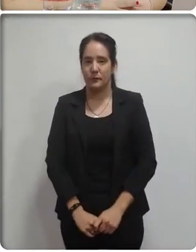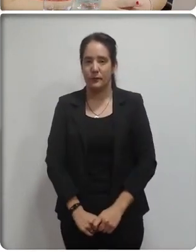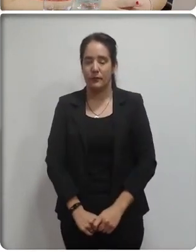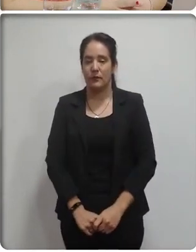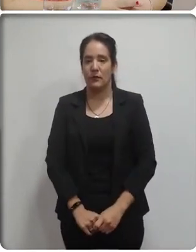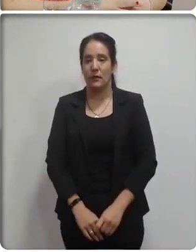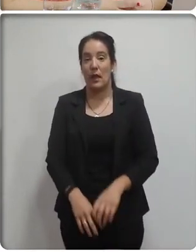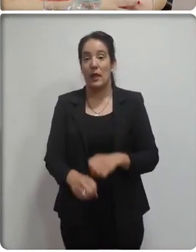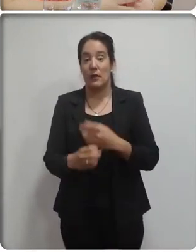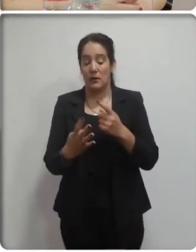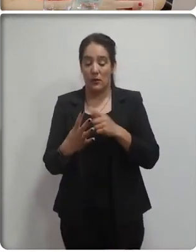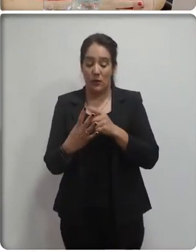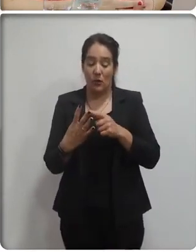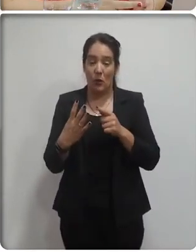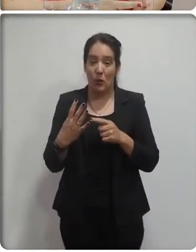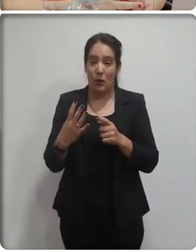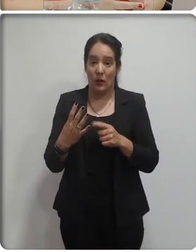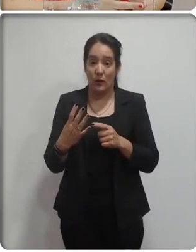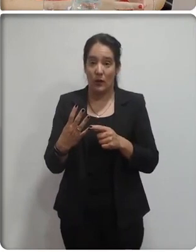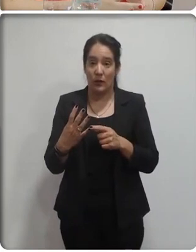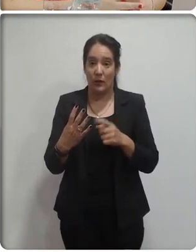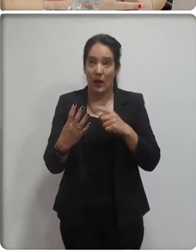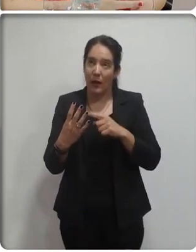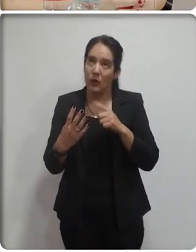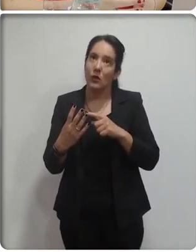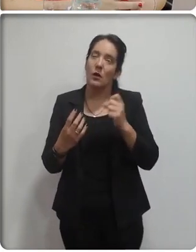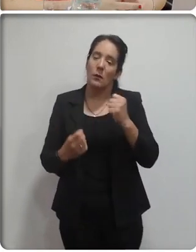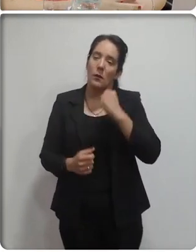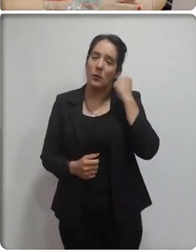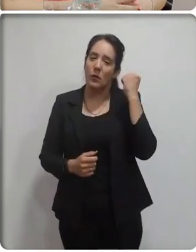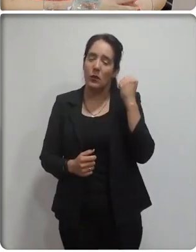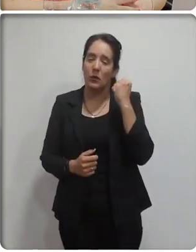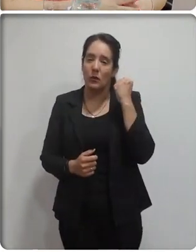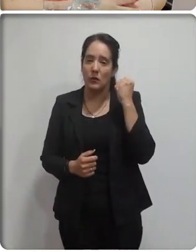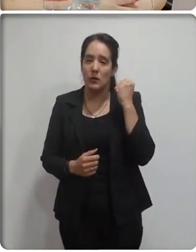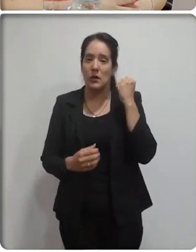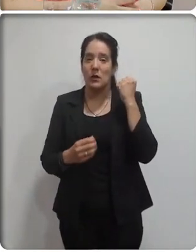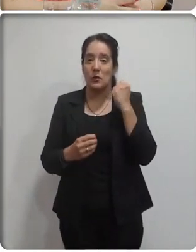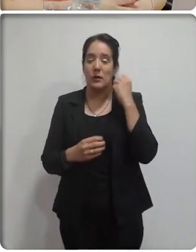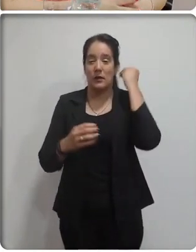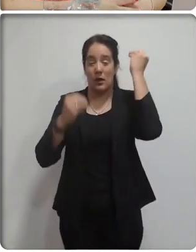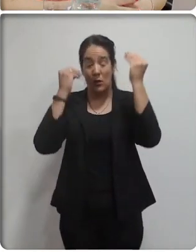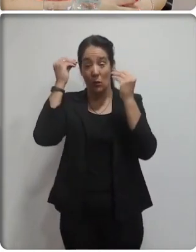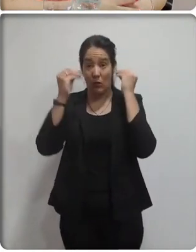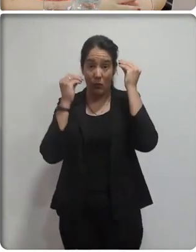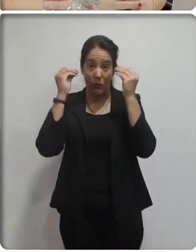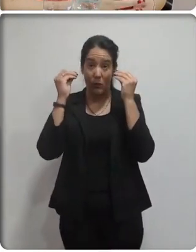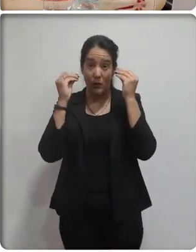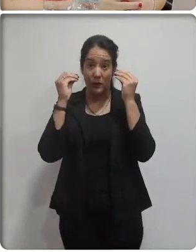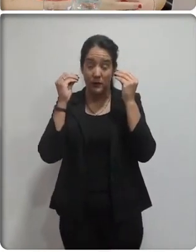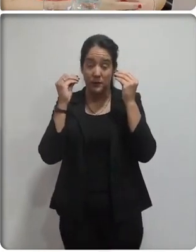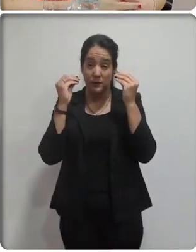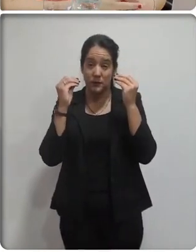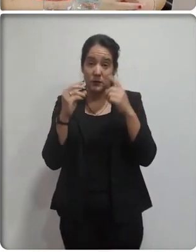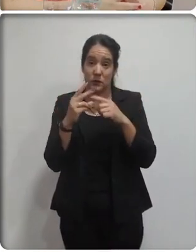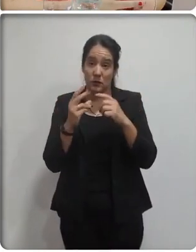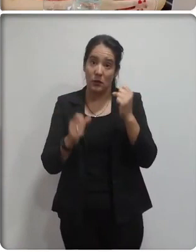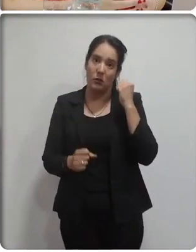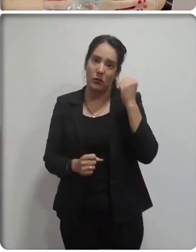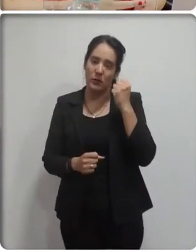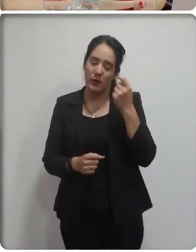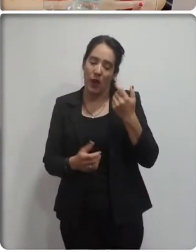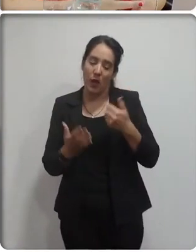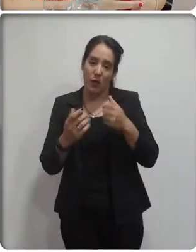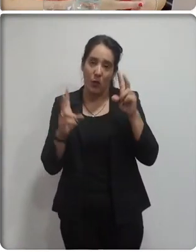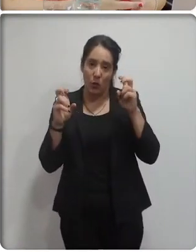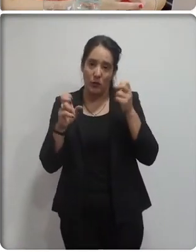Tal vez de estos 4 pilares también lo otro que preocupa, porque ha sido un elemento candente años atrás